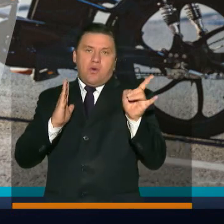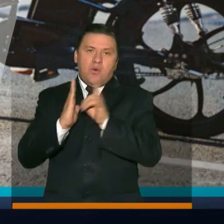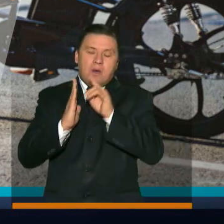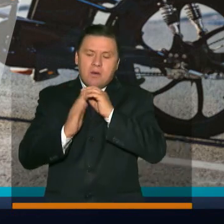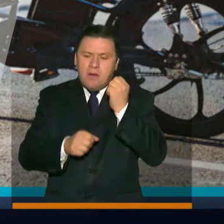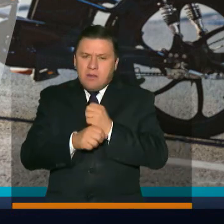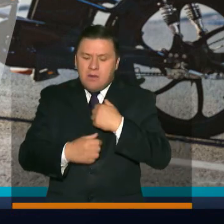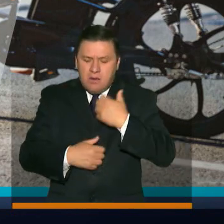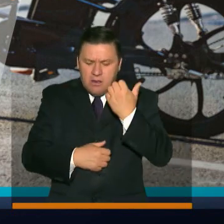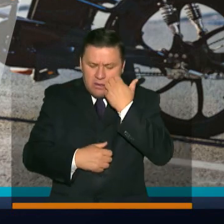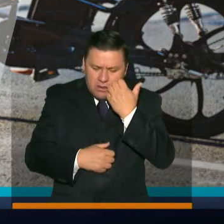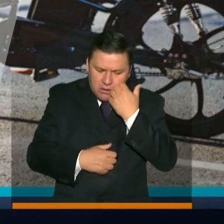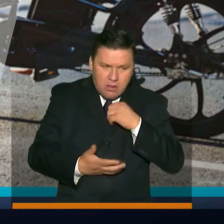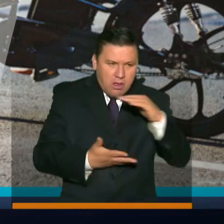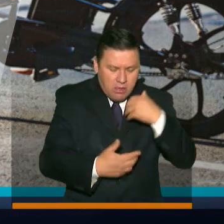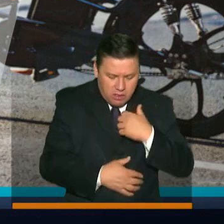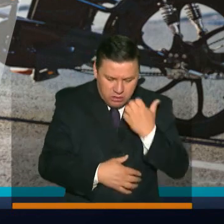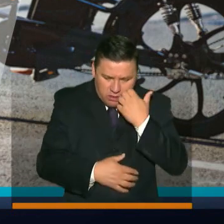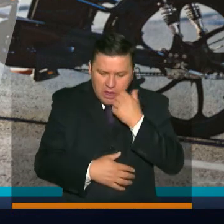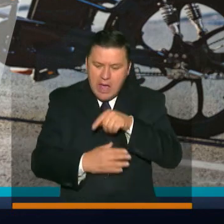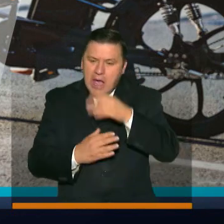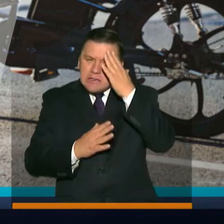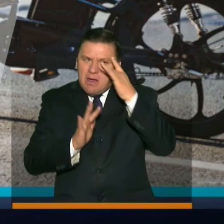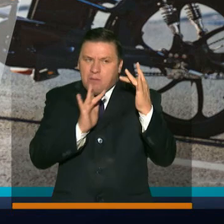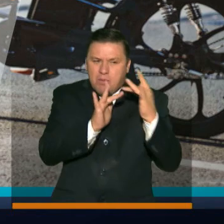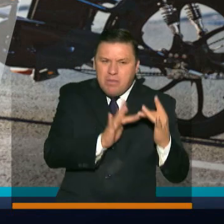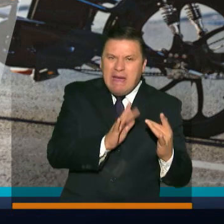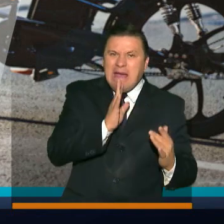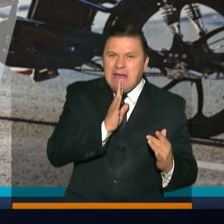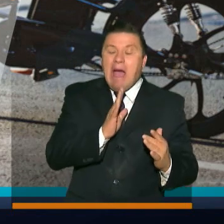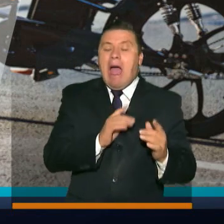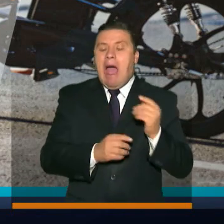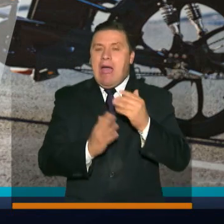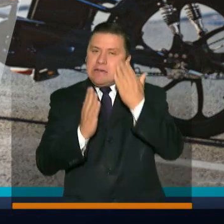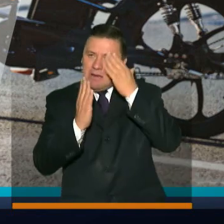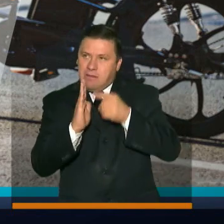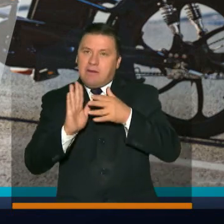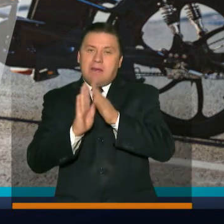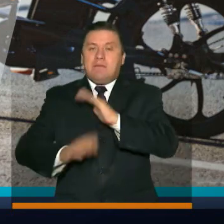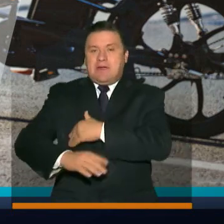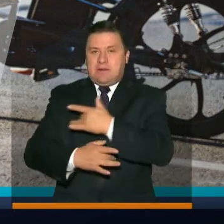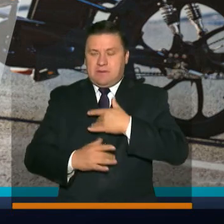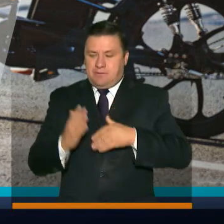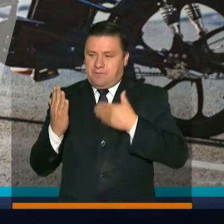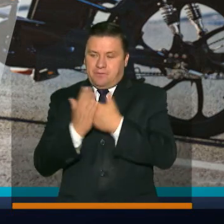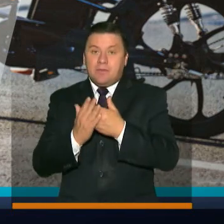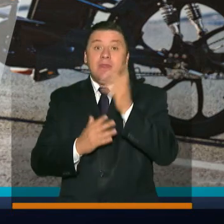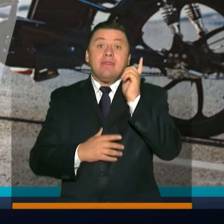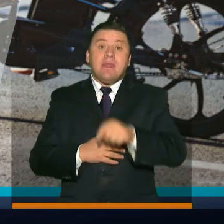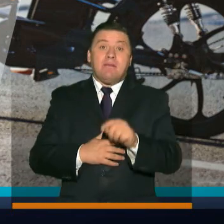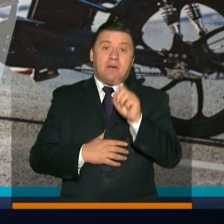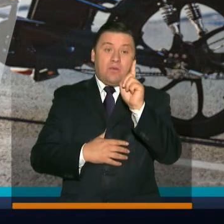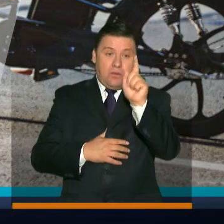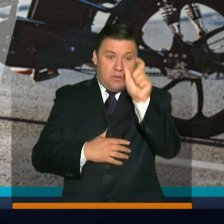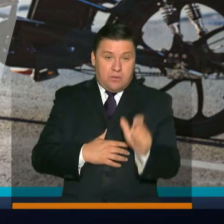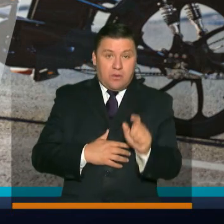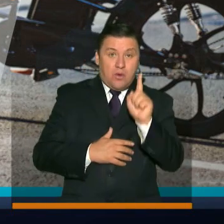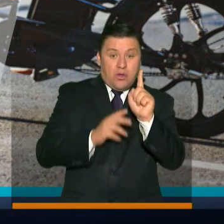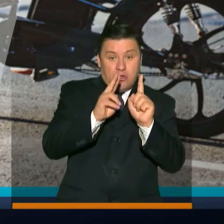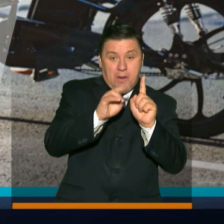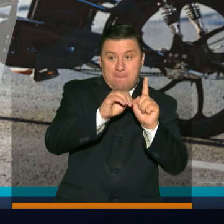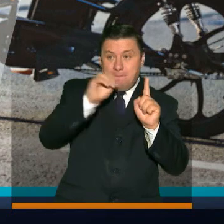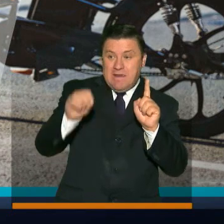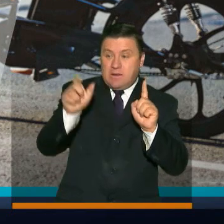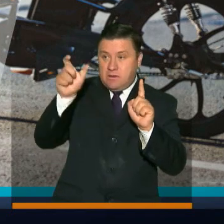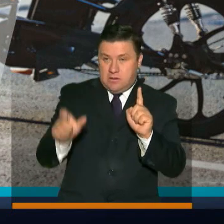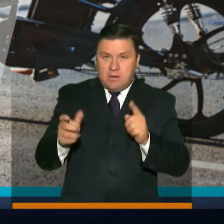algún trabajador o socio repartidor salga positivo para COVID-19. El distanciamiento mínimo es de 2 metros entre los domiciliarios